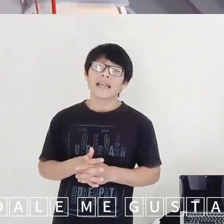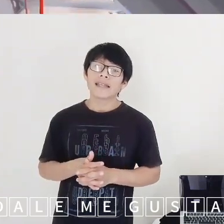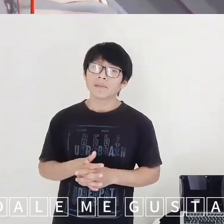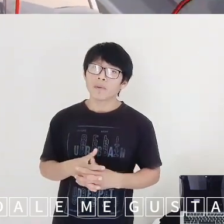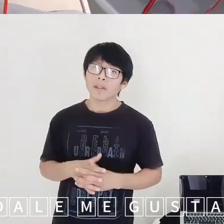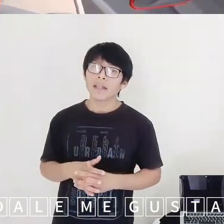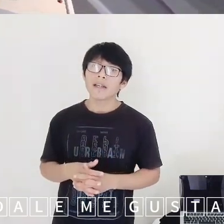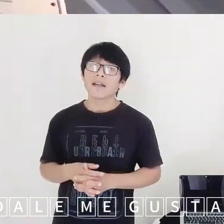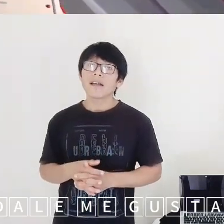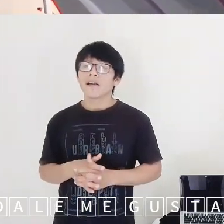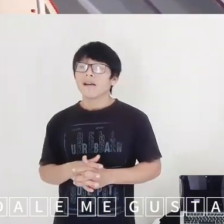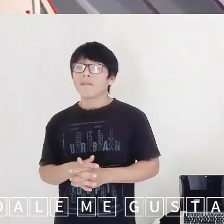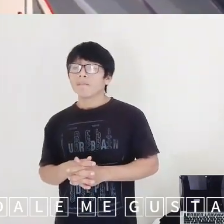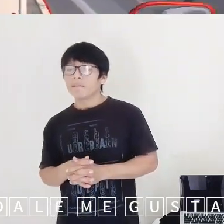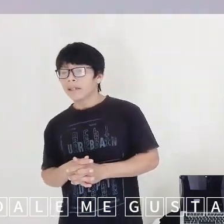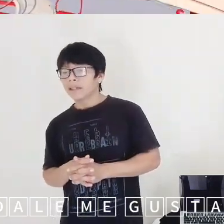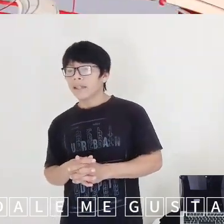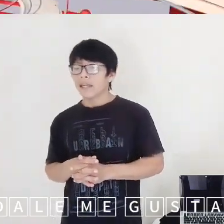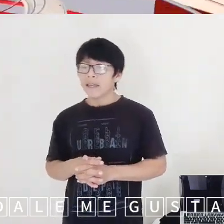señores, responder